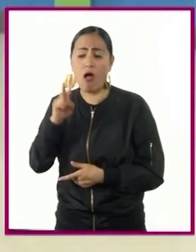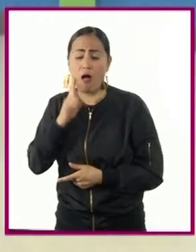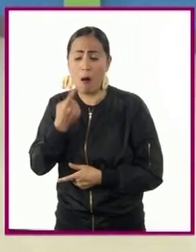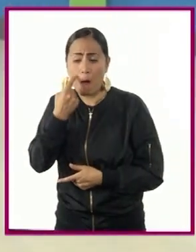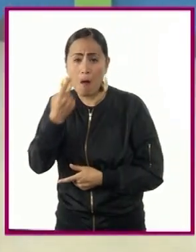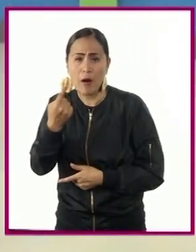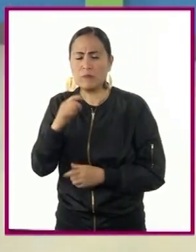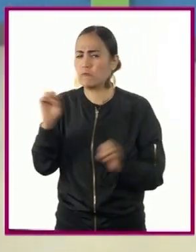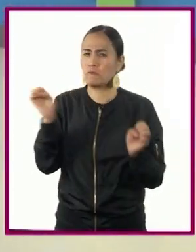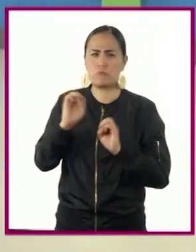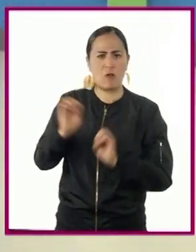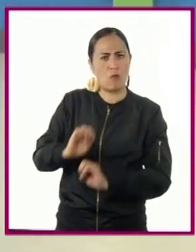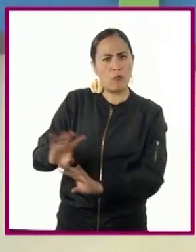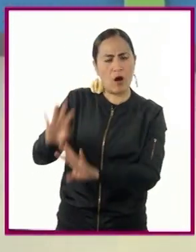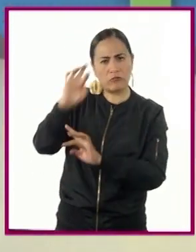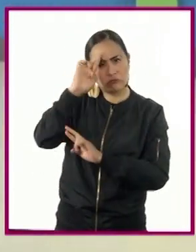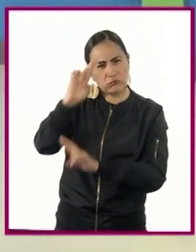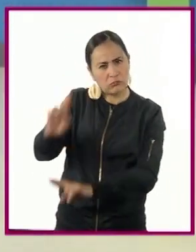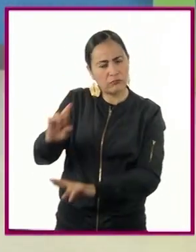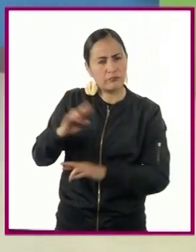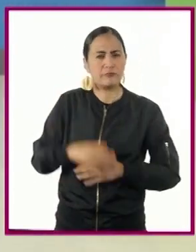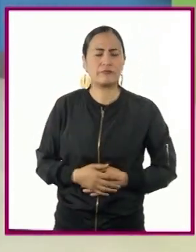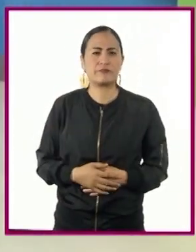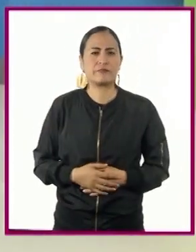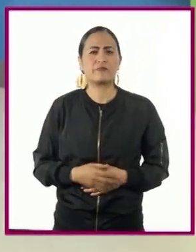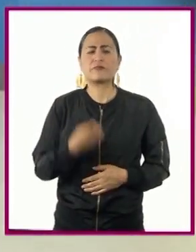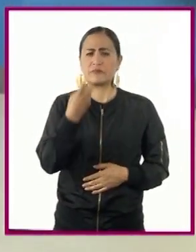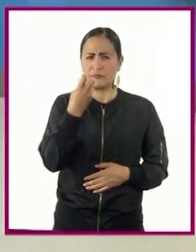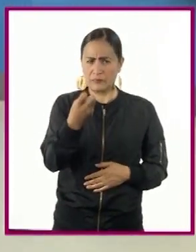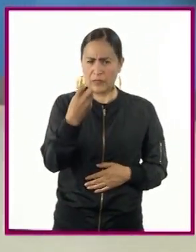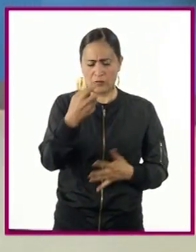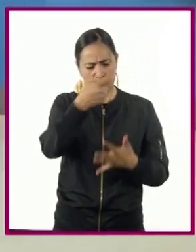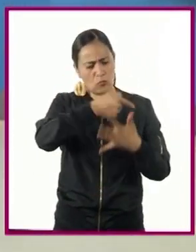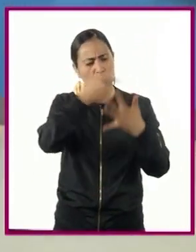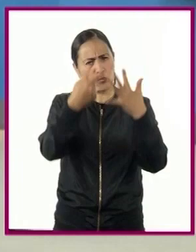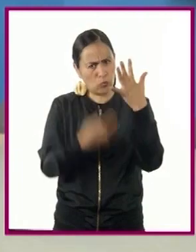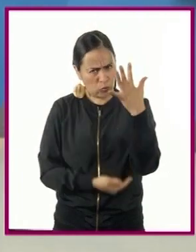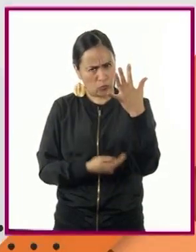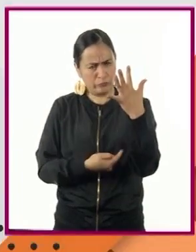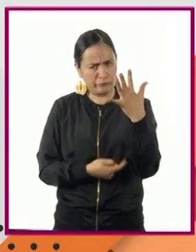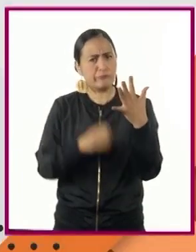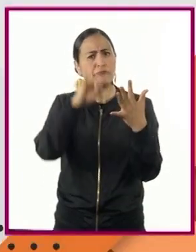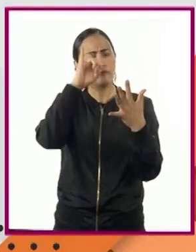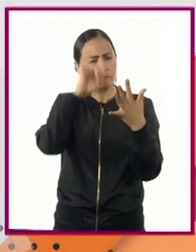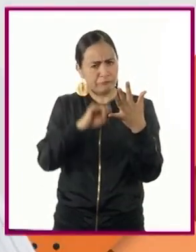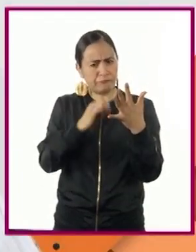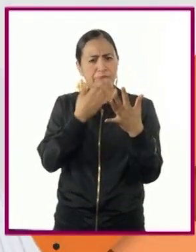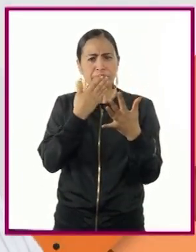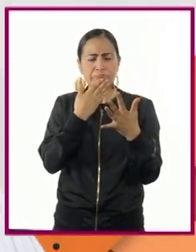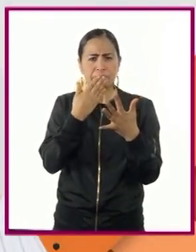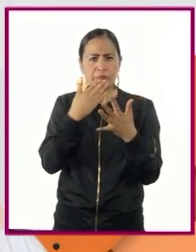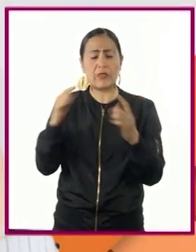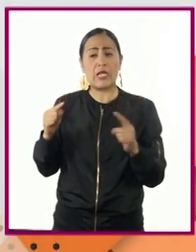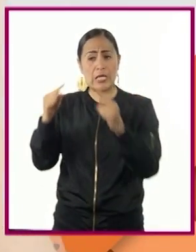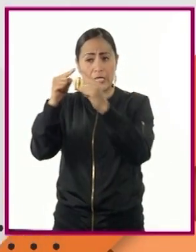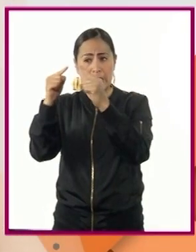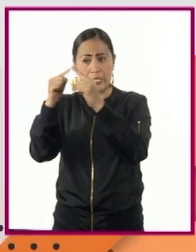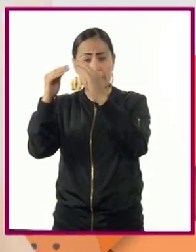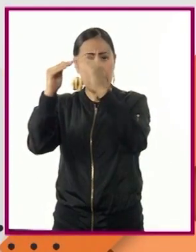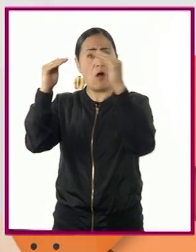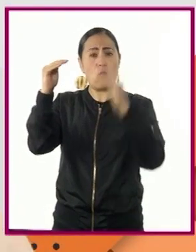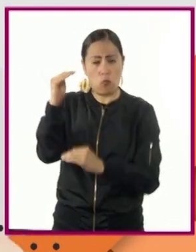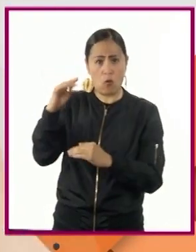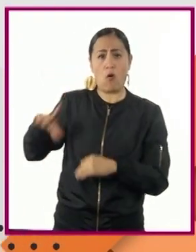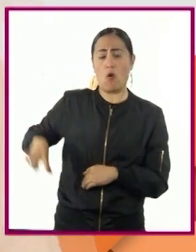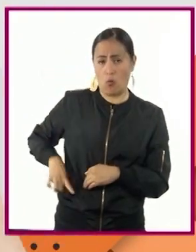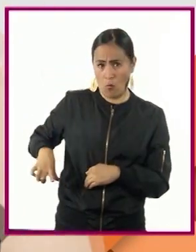Además de estas medidas, que en concepto del gobierno son las únicas que pueden dar por resultado la sumisión del clero a la potestad civil